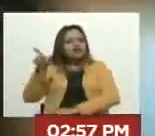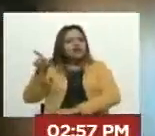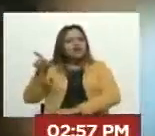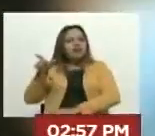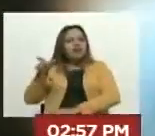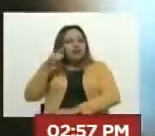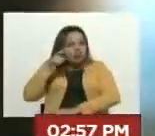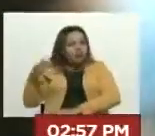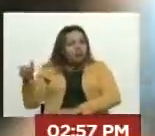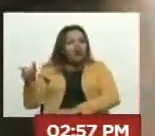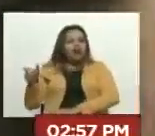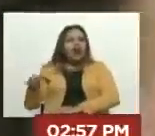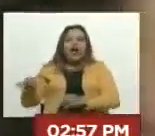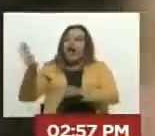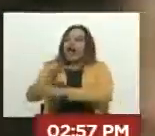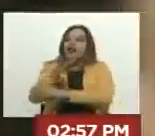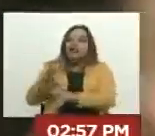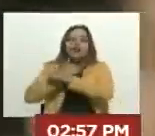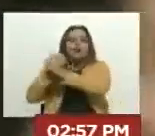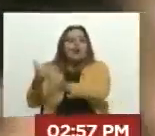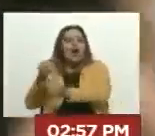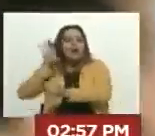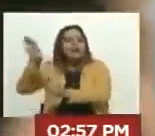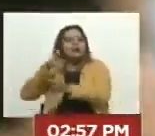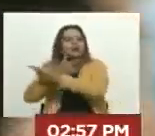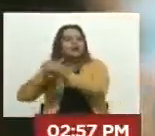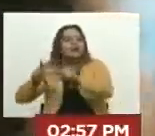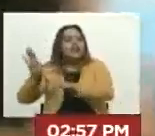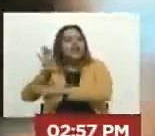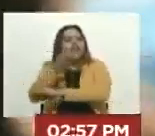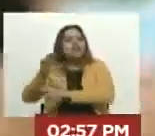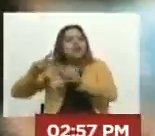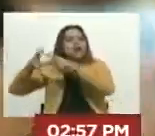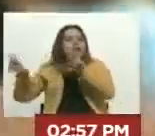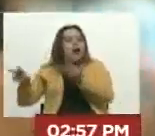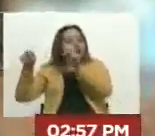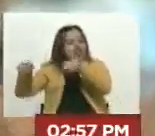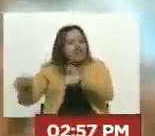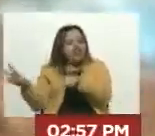patria, cantándole al amor, cantándole a la libertad, cantándole a la paz.